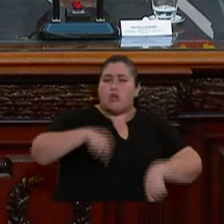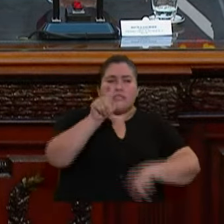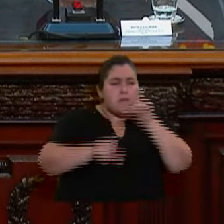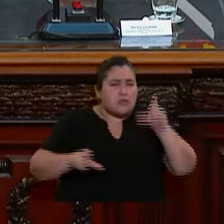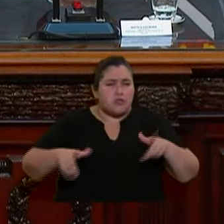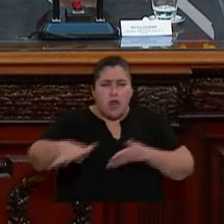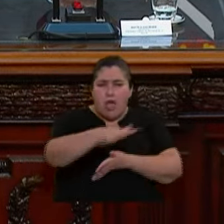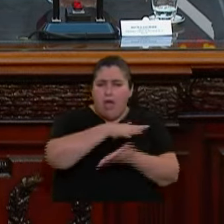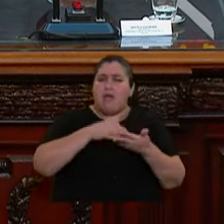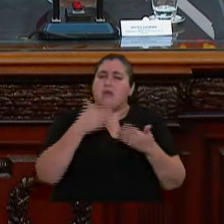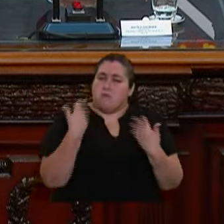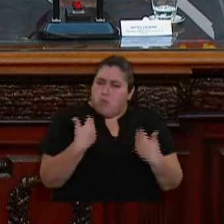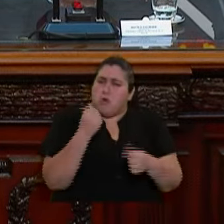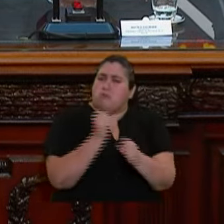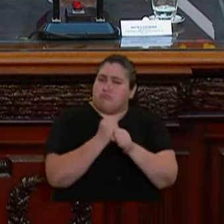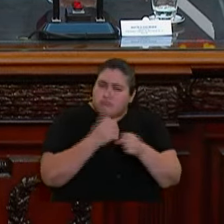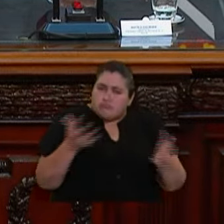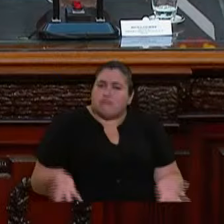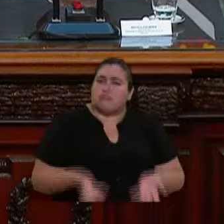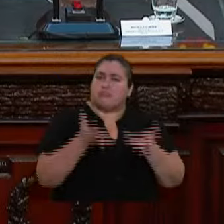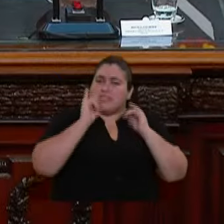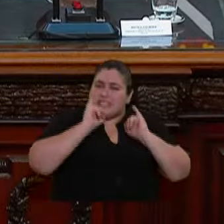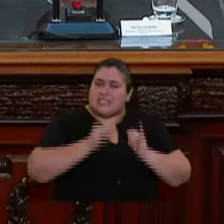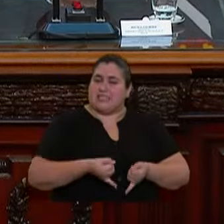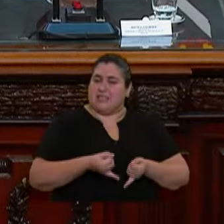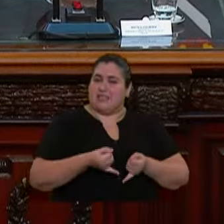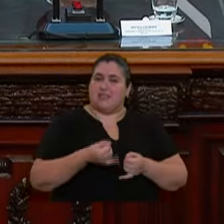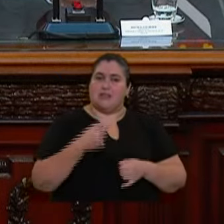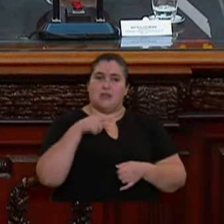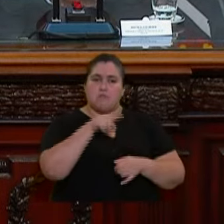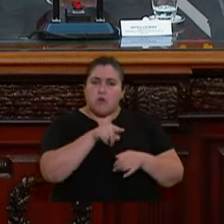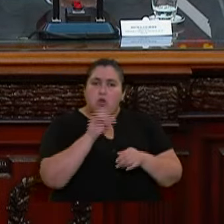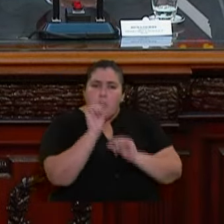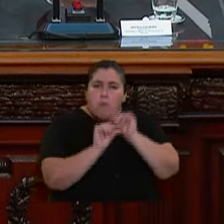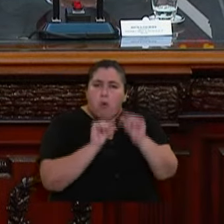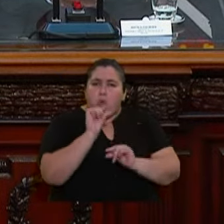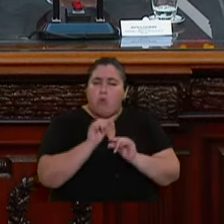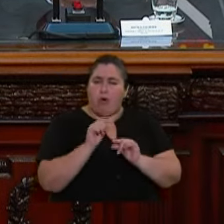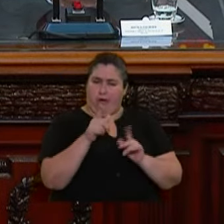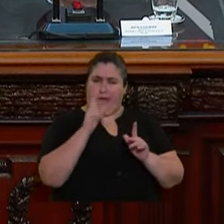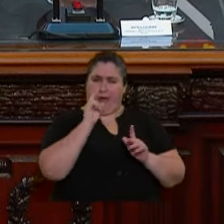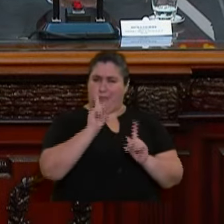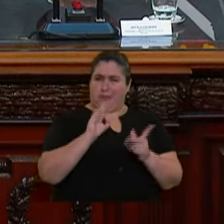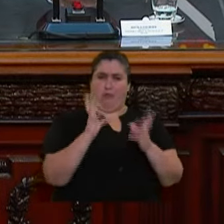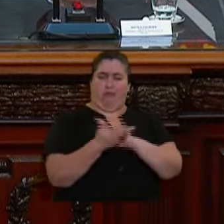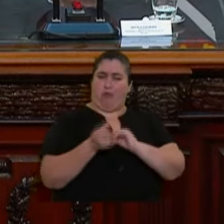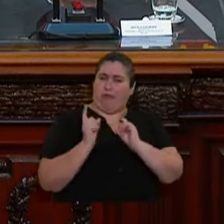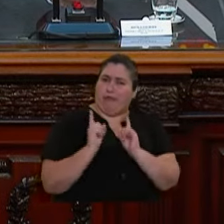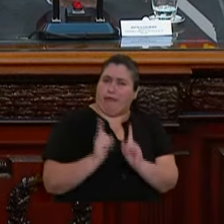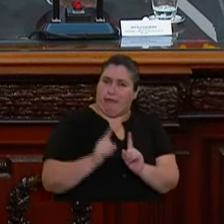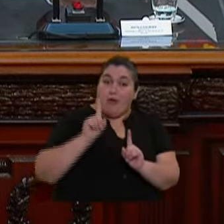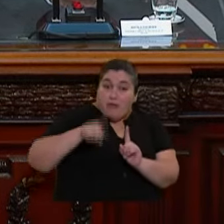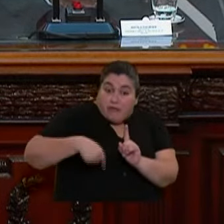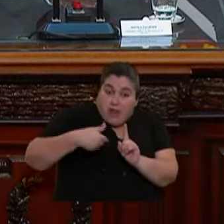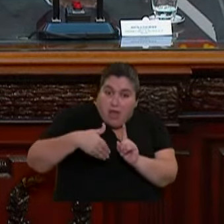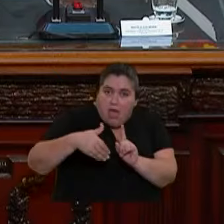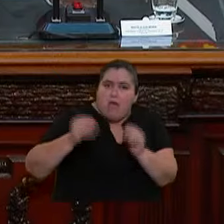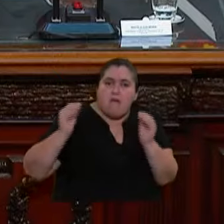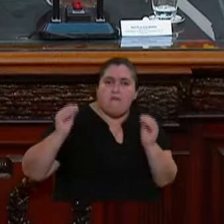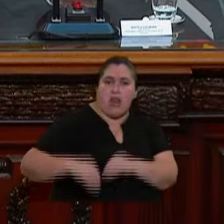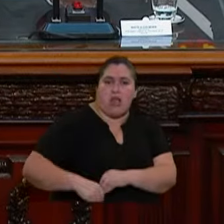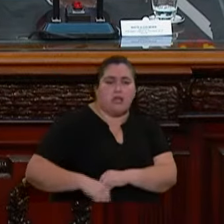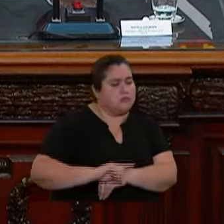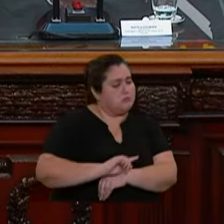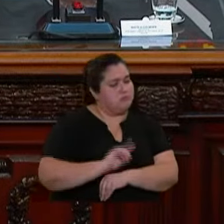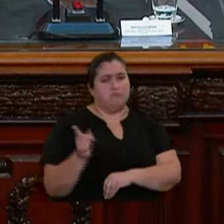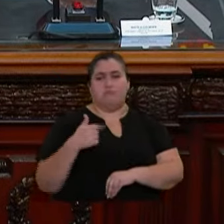espíritu hambriento de prosperidad, pero encerrado, encorsetado y reprimido por un modelo que solo puede conducir al fracaso. Nosotros